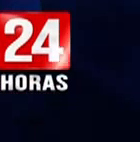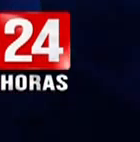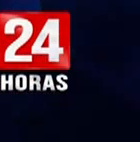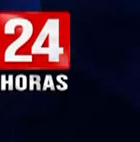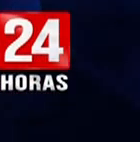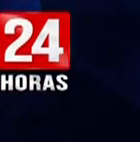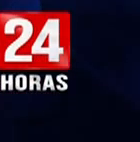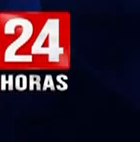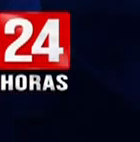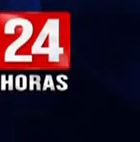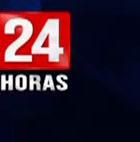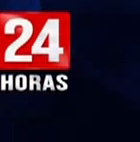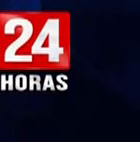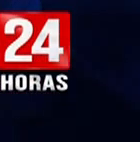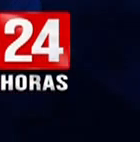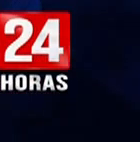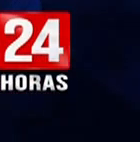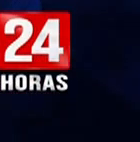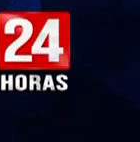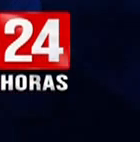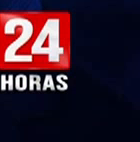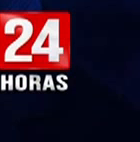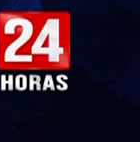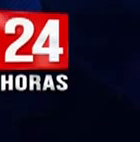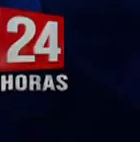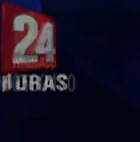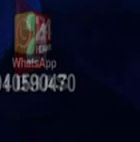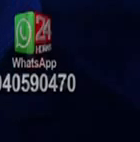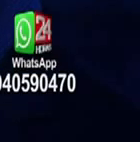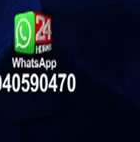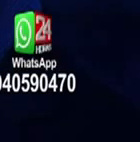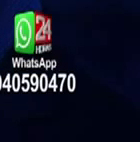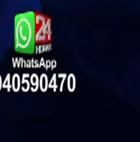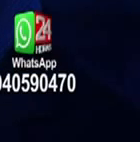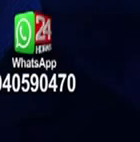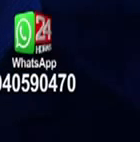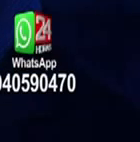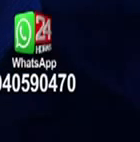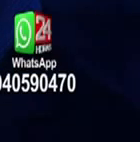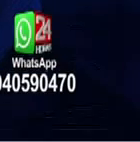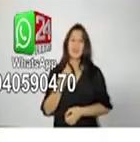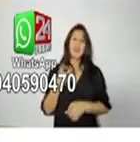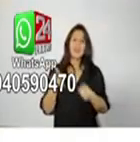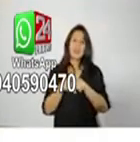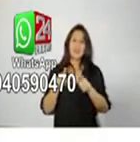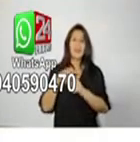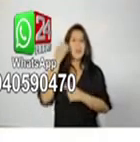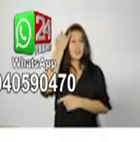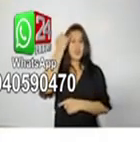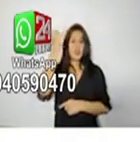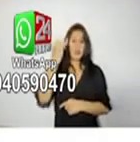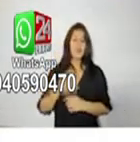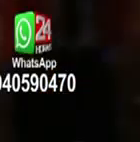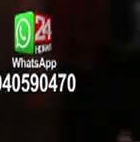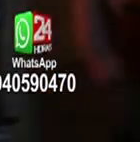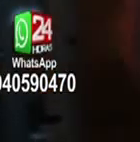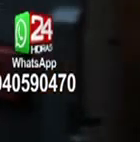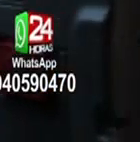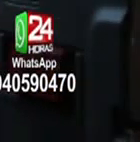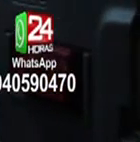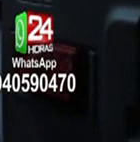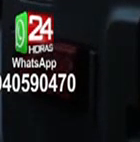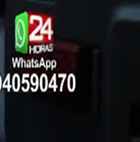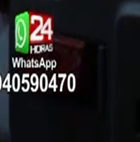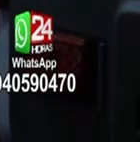campaña política con un mitin virtual a través de la plataforma Zoom para difundir su mensaje de manera segura en medio